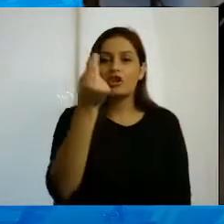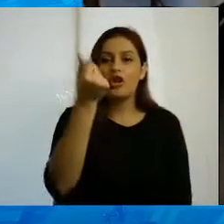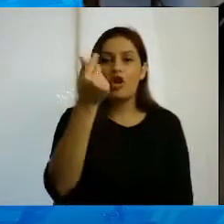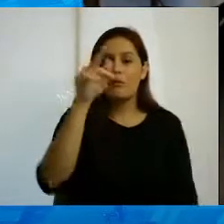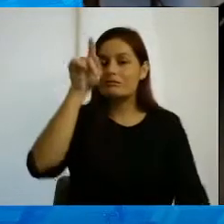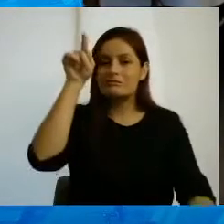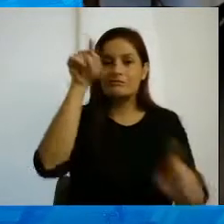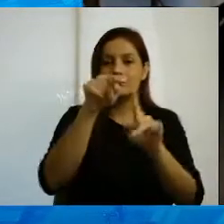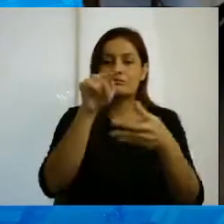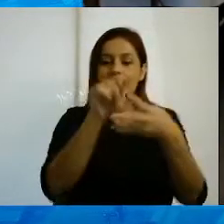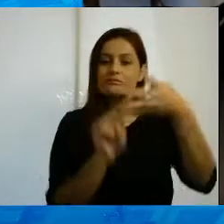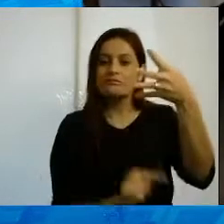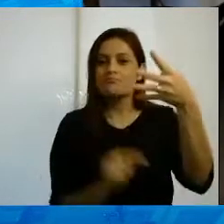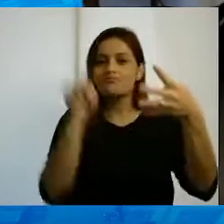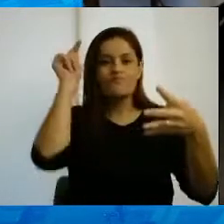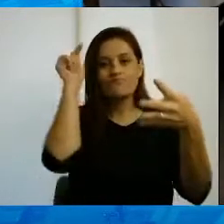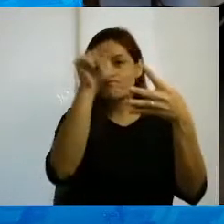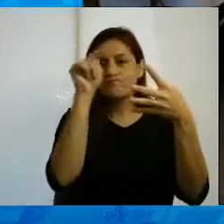como